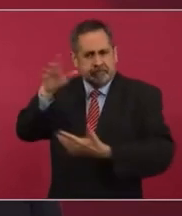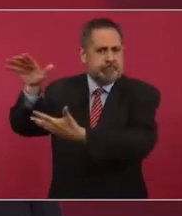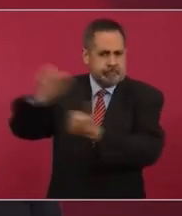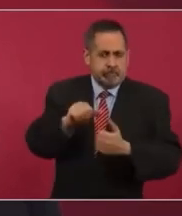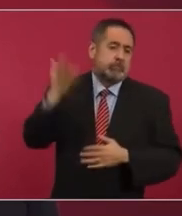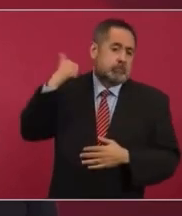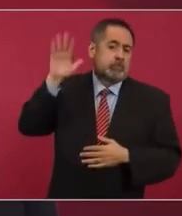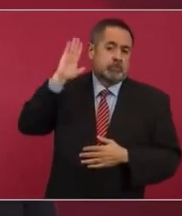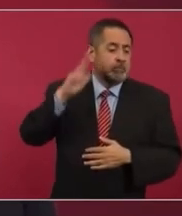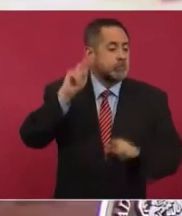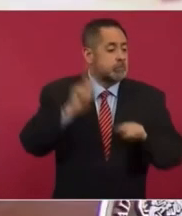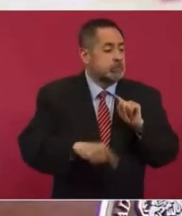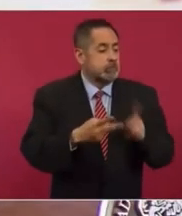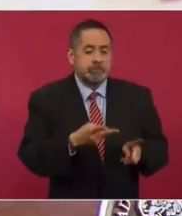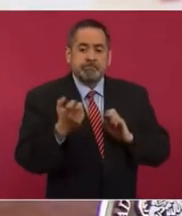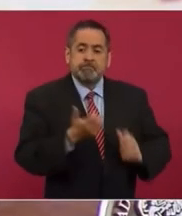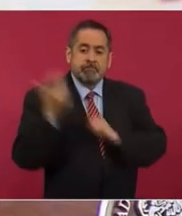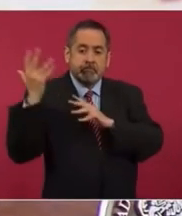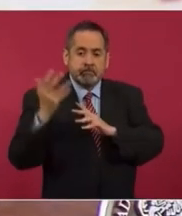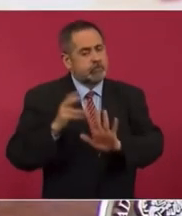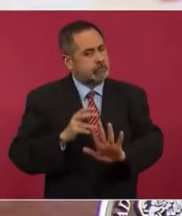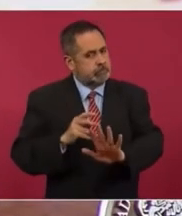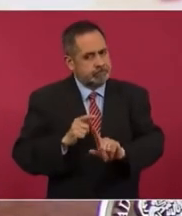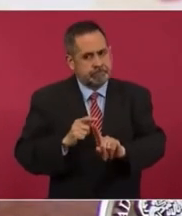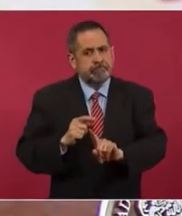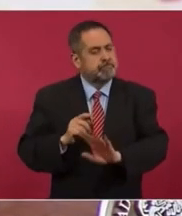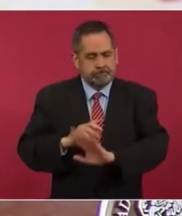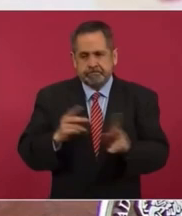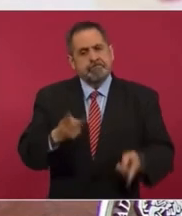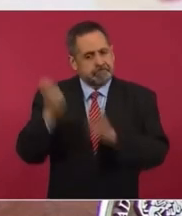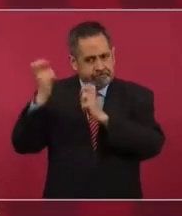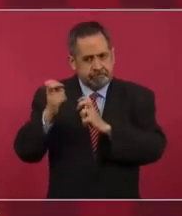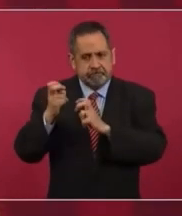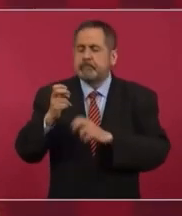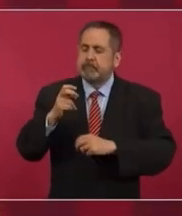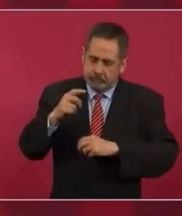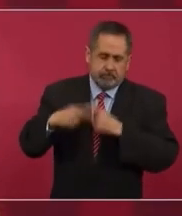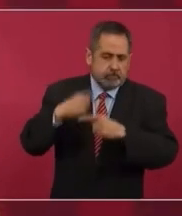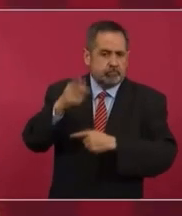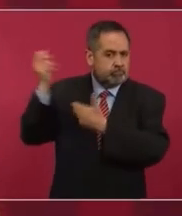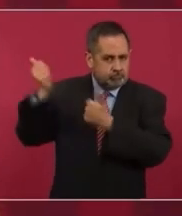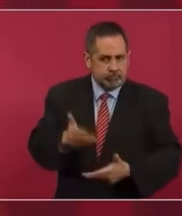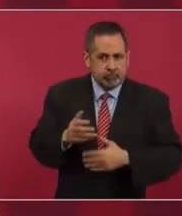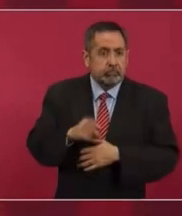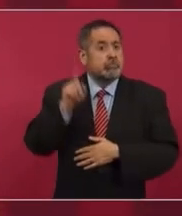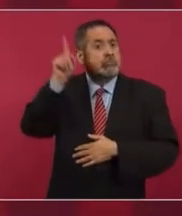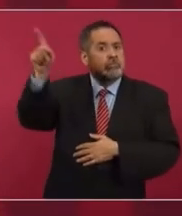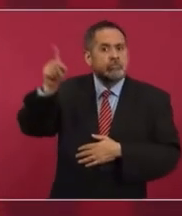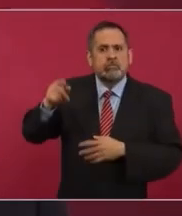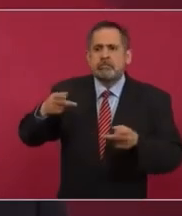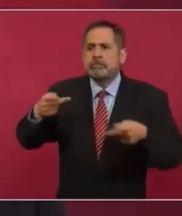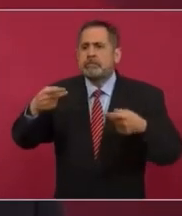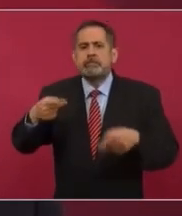sustraído de manera ilegal, que se han robado de México. Robado. Que se venden en